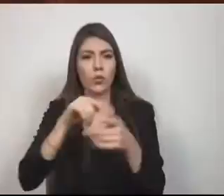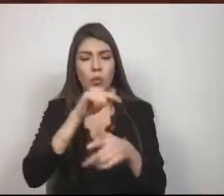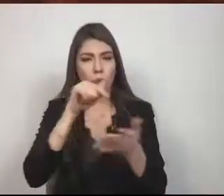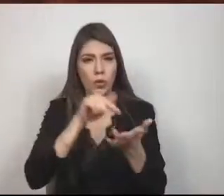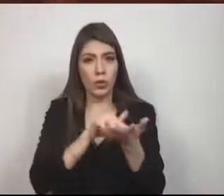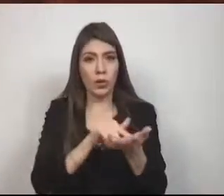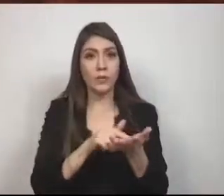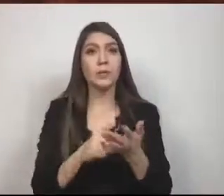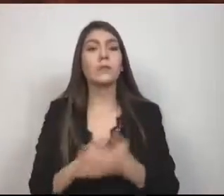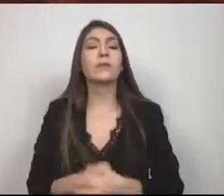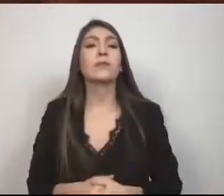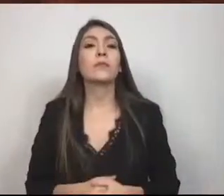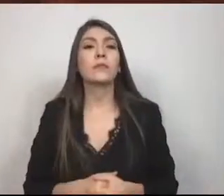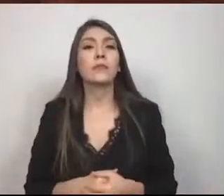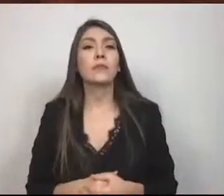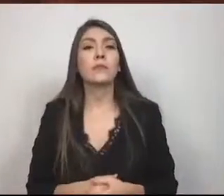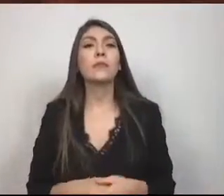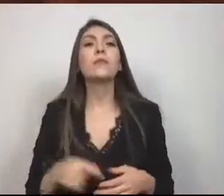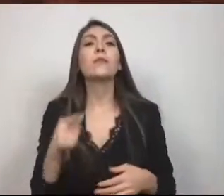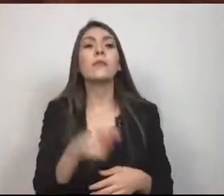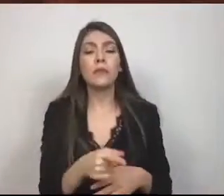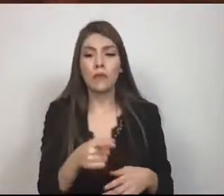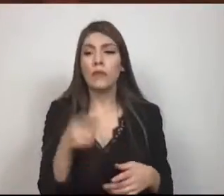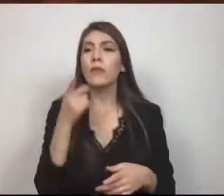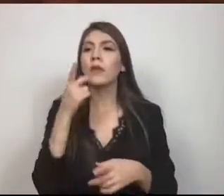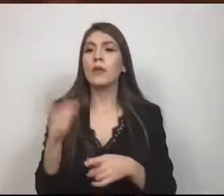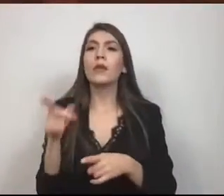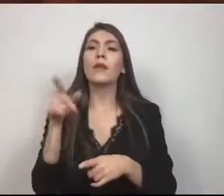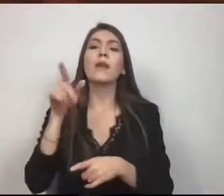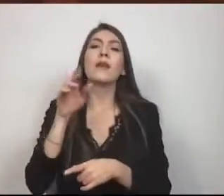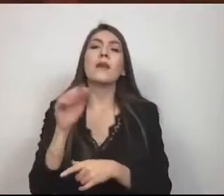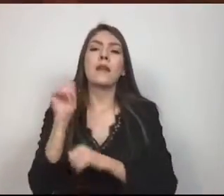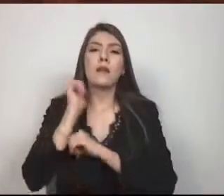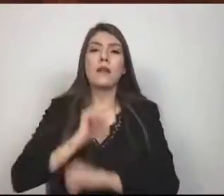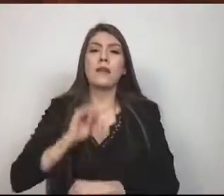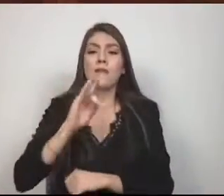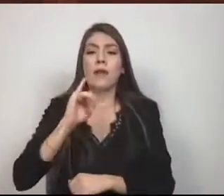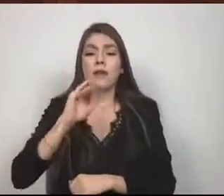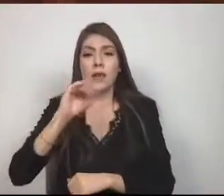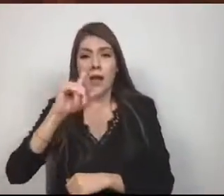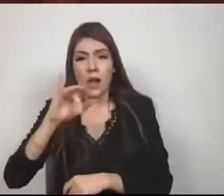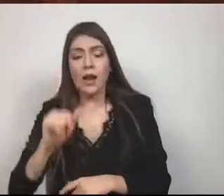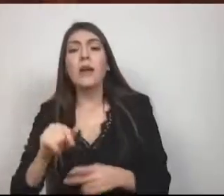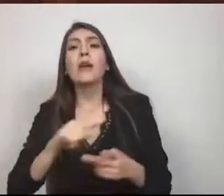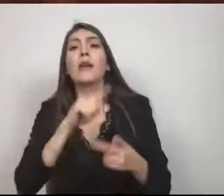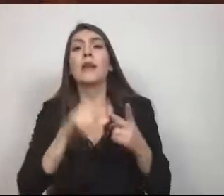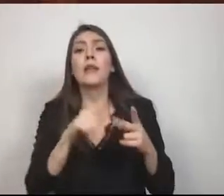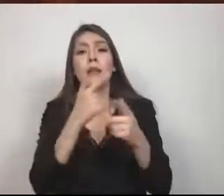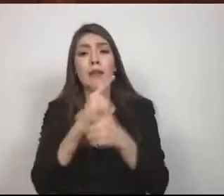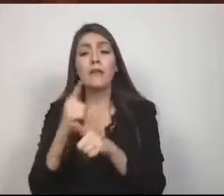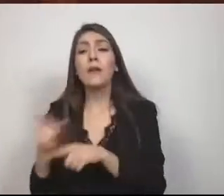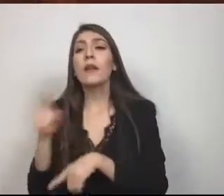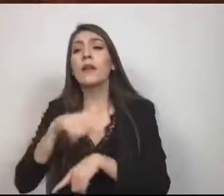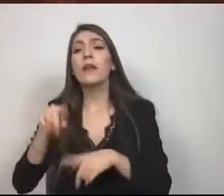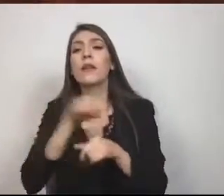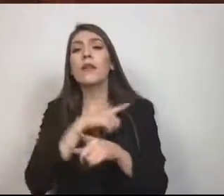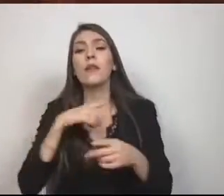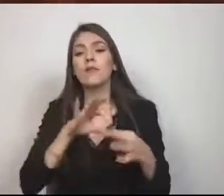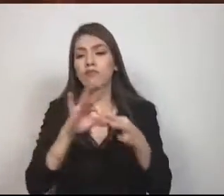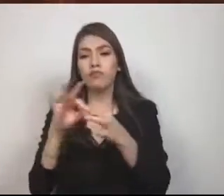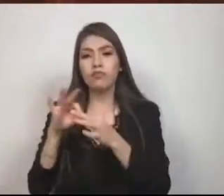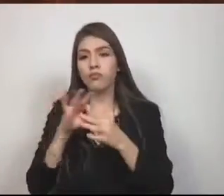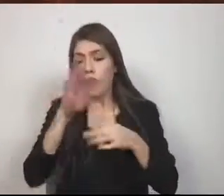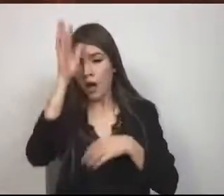administrativas, las fiscalías, los poderes judiciales federales y locales a celebrar convenios de colaboración con